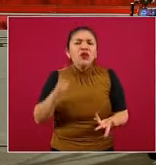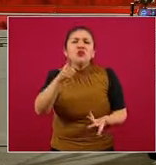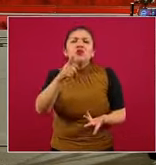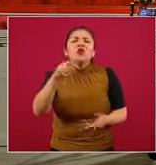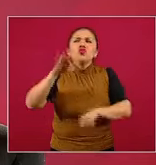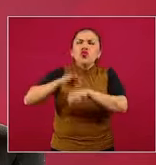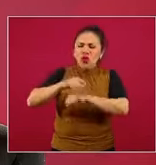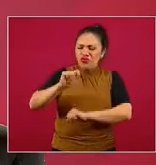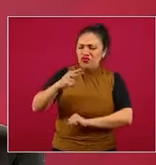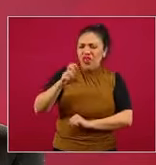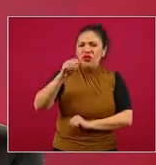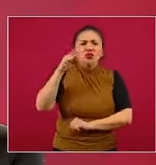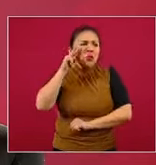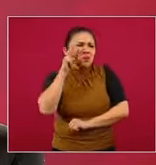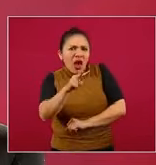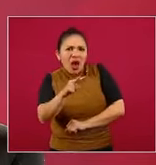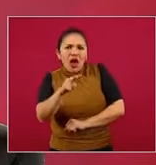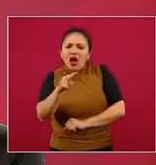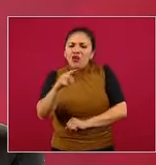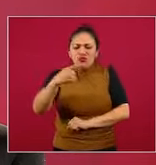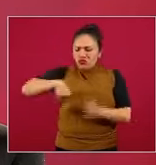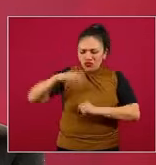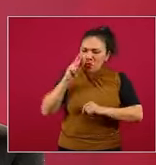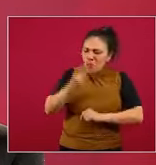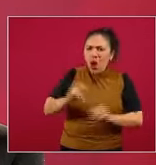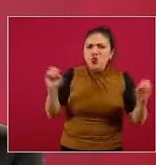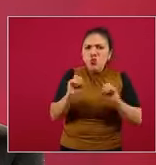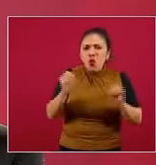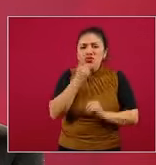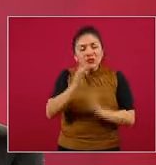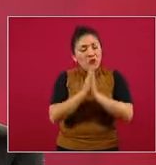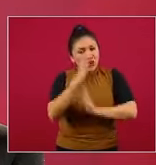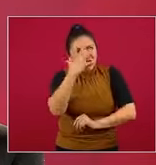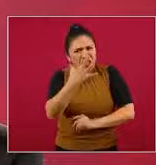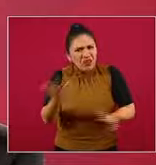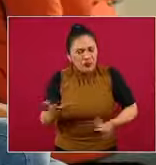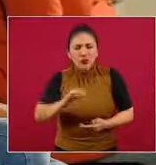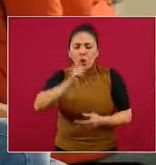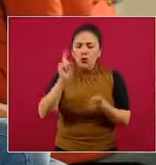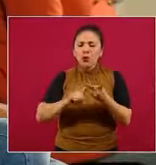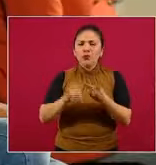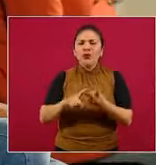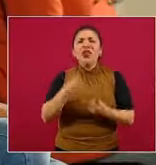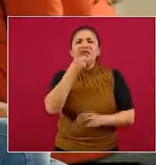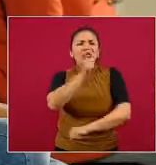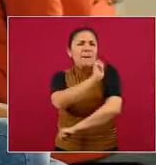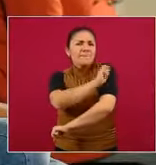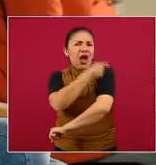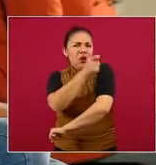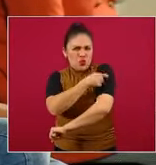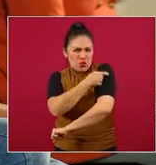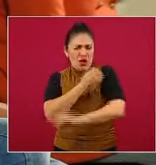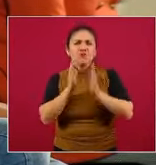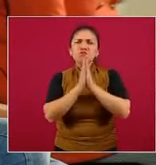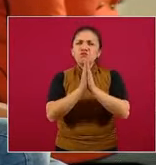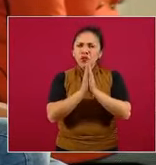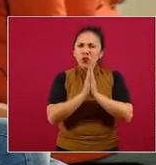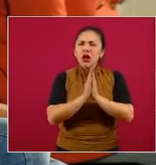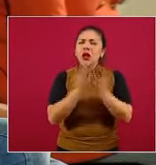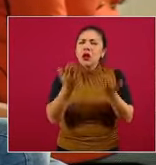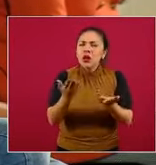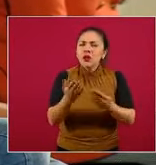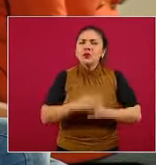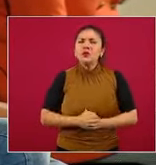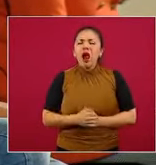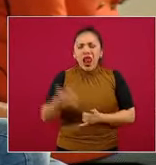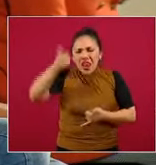doctor Tedros que no vemos los demás, que pide seriedad al gobierno por un lado? Y por el otro, doctor, en el tema de las vacunas, si me pudiera,